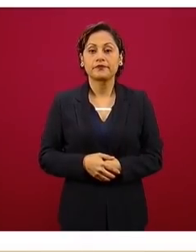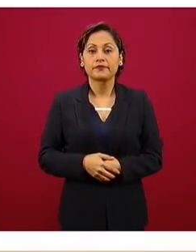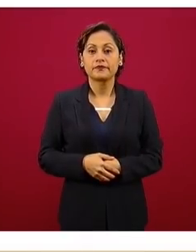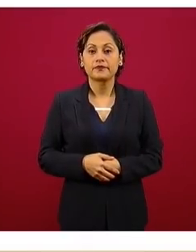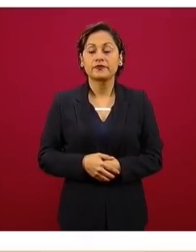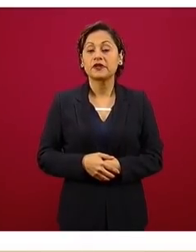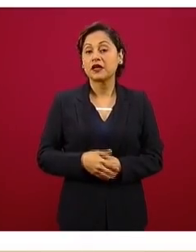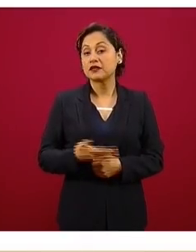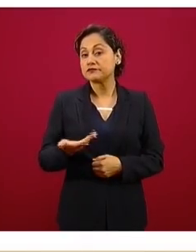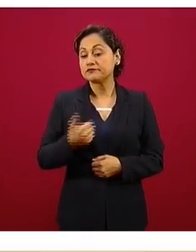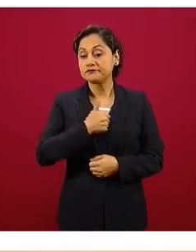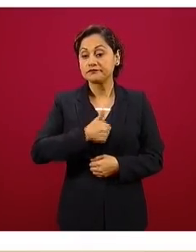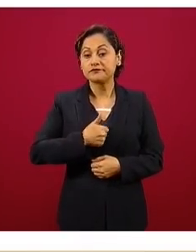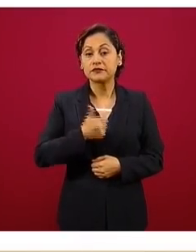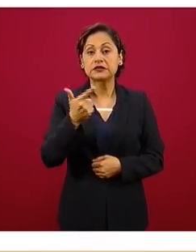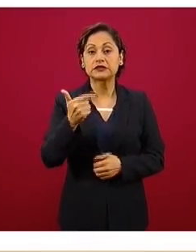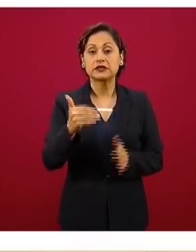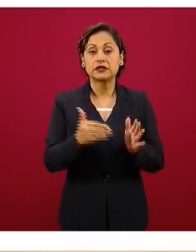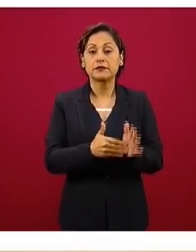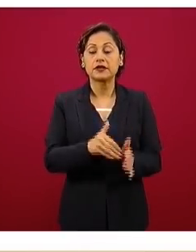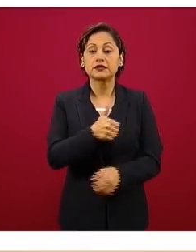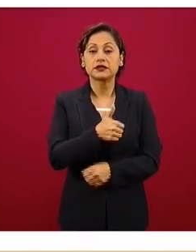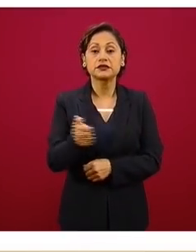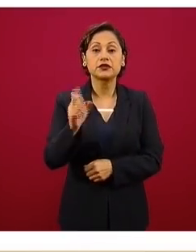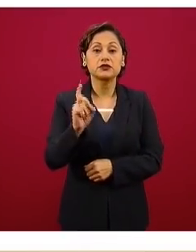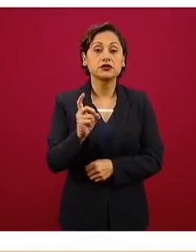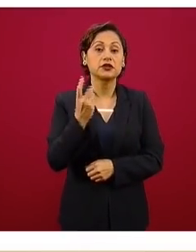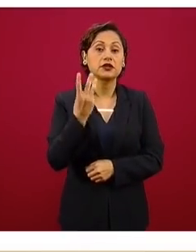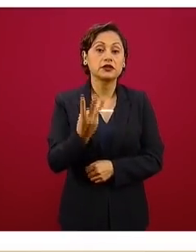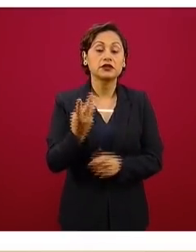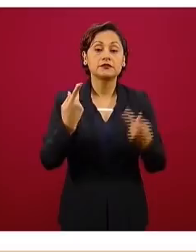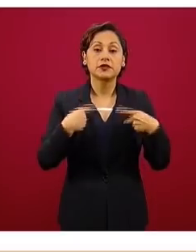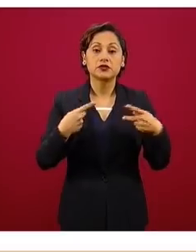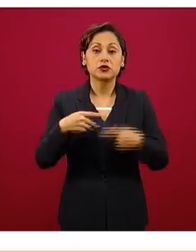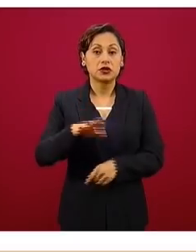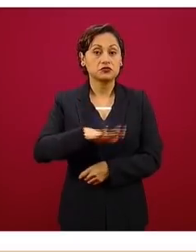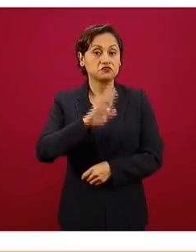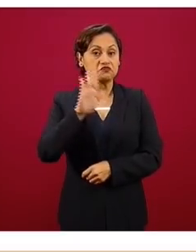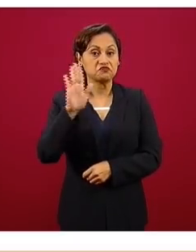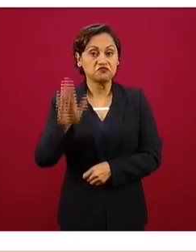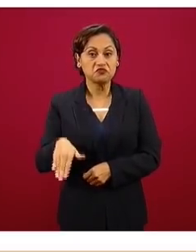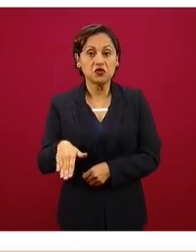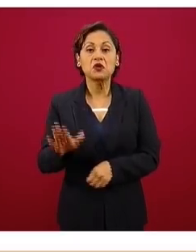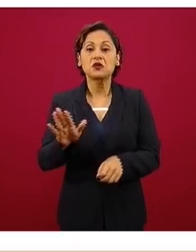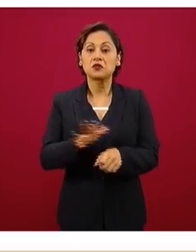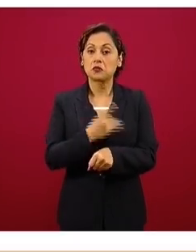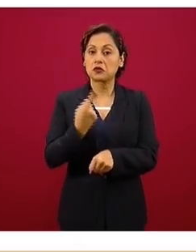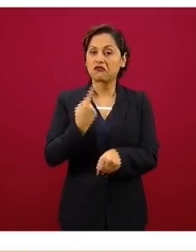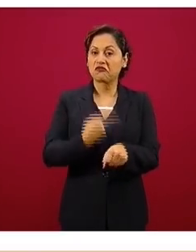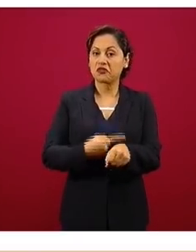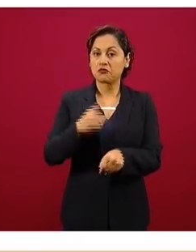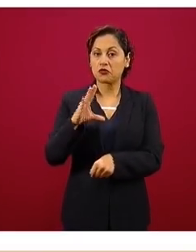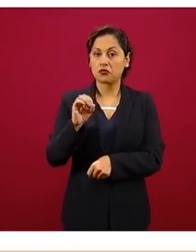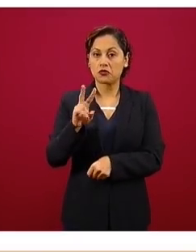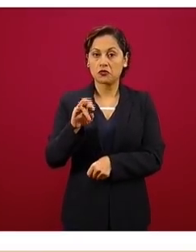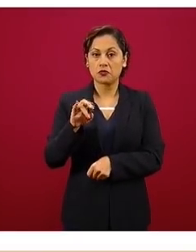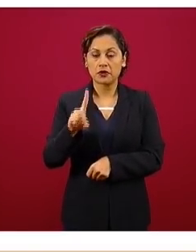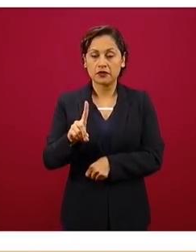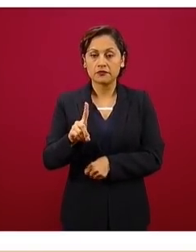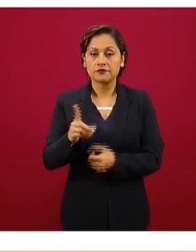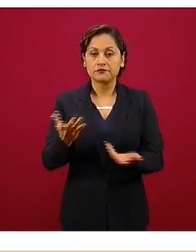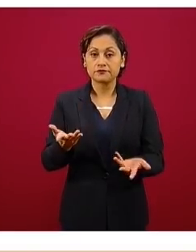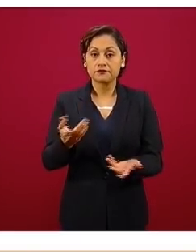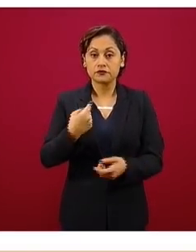Desafortunadamente, 7.633 personas han perdido la vida por las complicaciones de COVID, y les recordamos a la